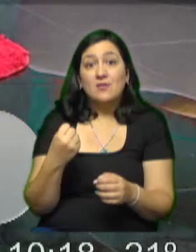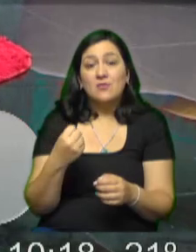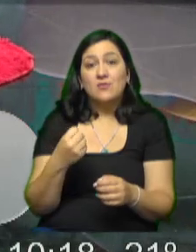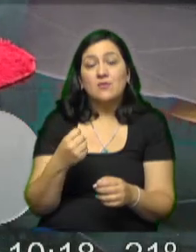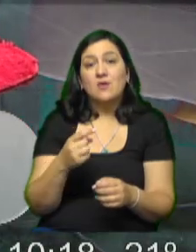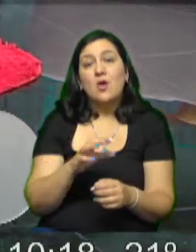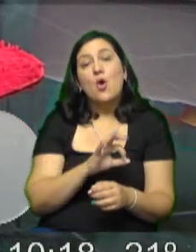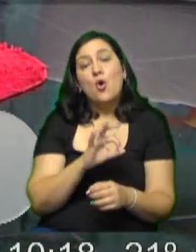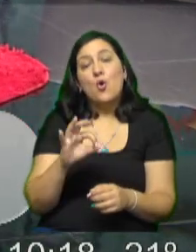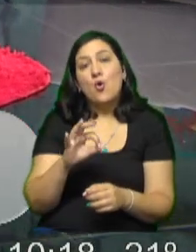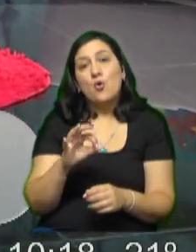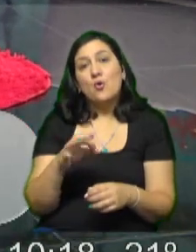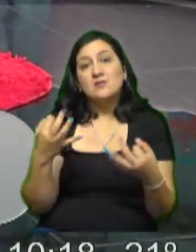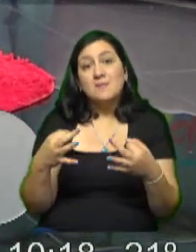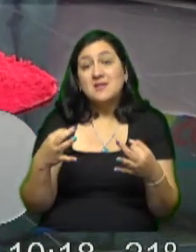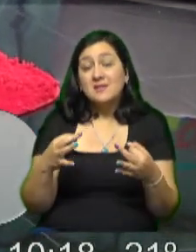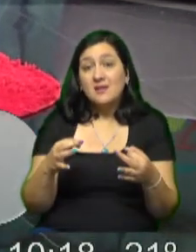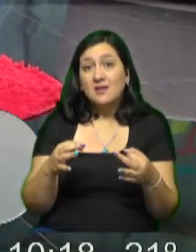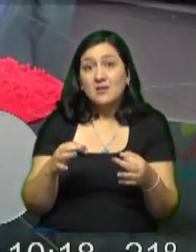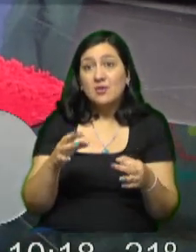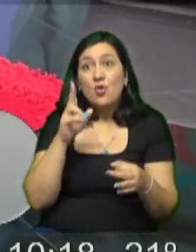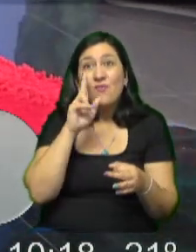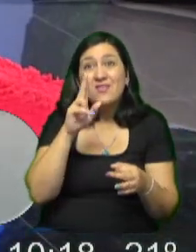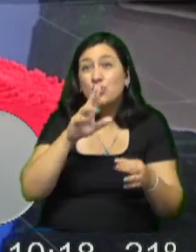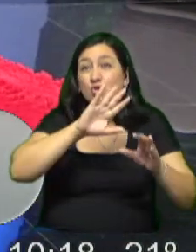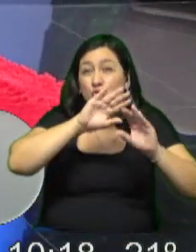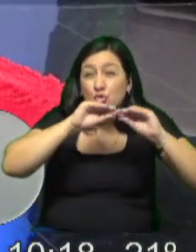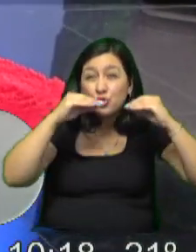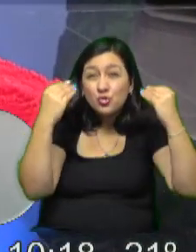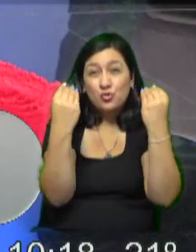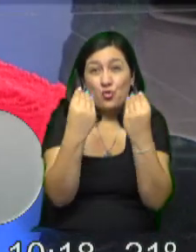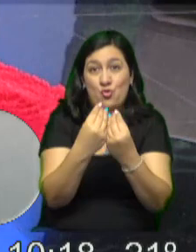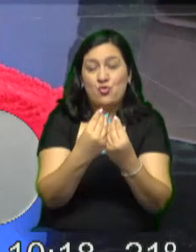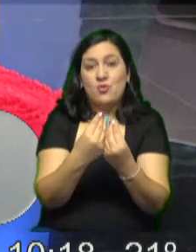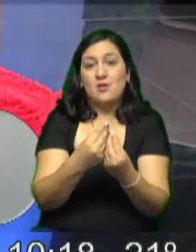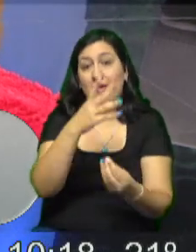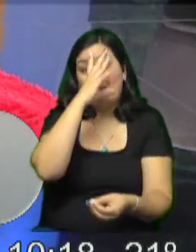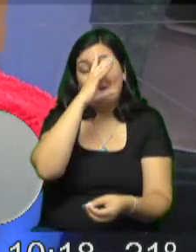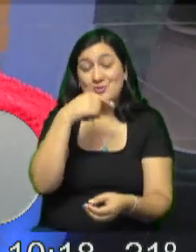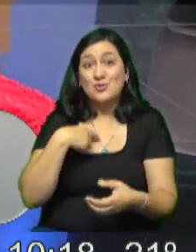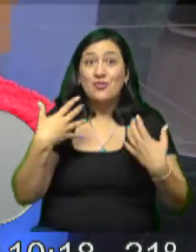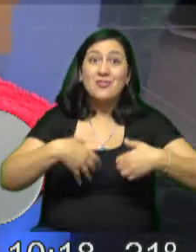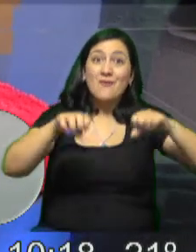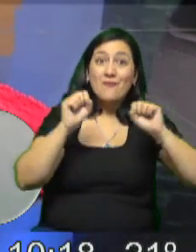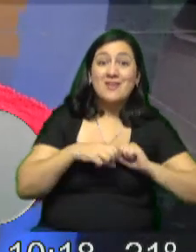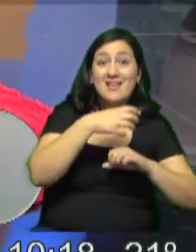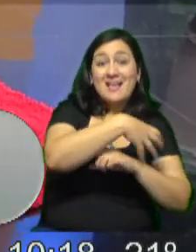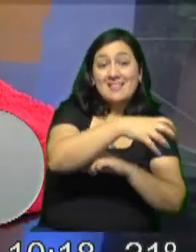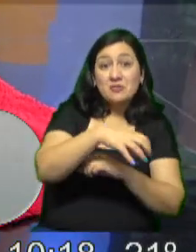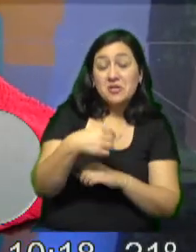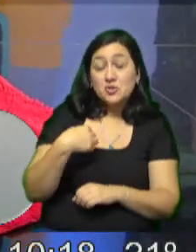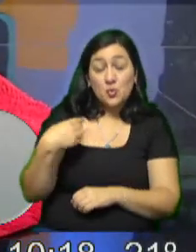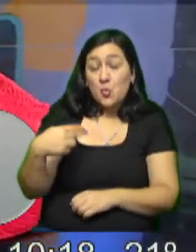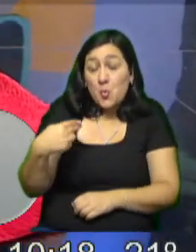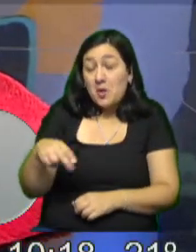los especialistas, no ven todo el carnaval. Eso fue lo que me pasó a mí ese año. Descubrí categorías que a las cuales yo no le había